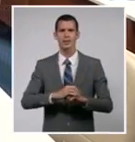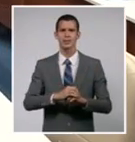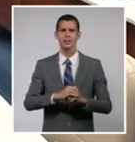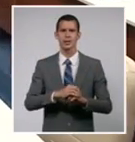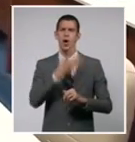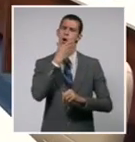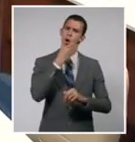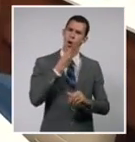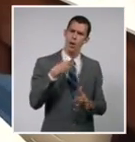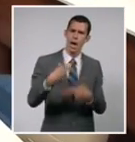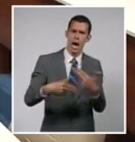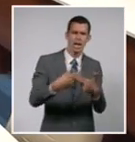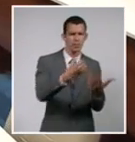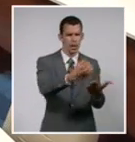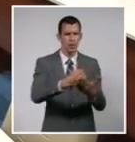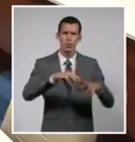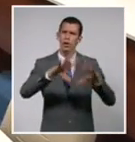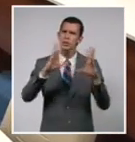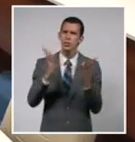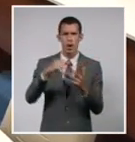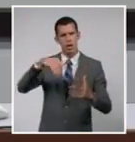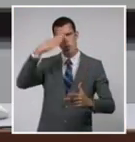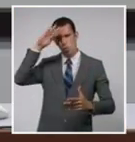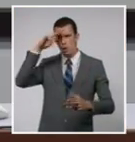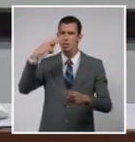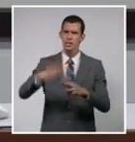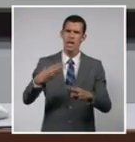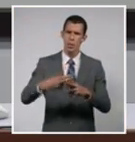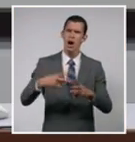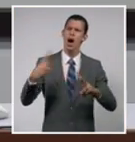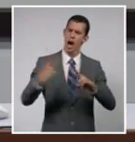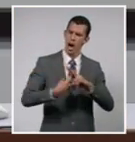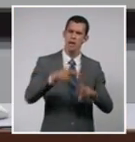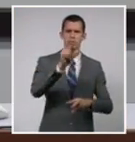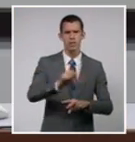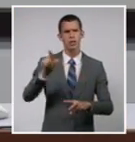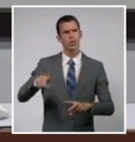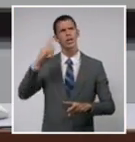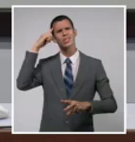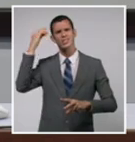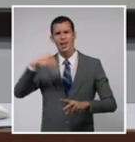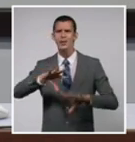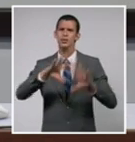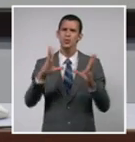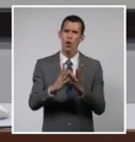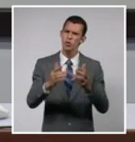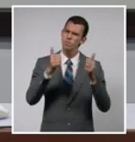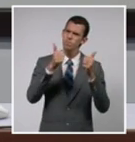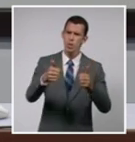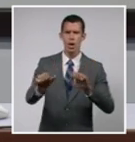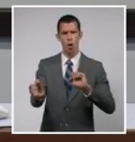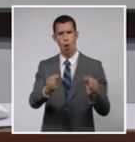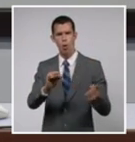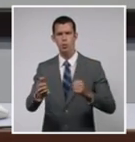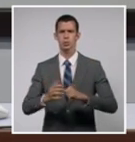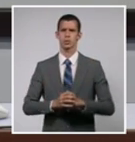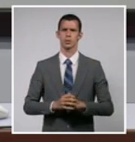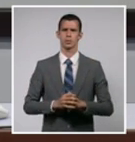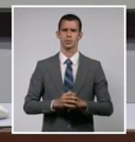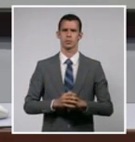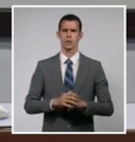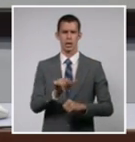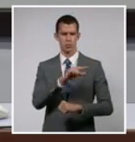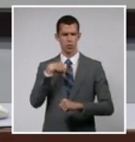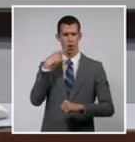que ya yo estaba viendo en las redes sociales como muchos jóvenes, a partir de las cosas que hemos estado discutiendo en los últimos días, de que había que incrementar medidas,